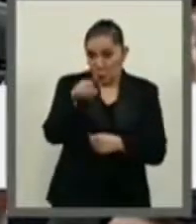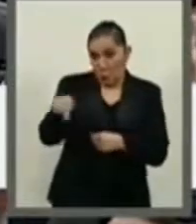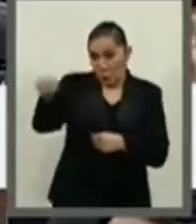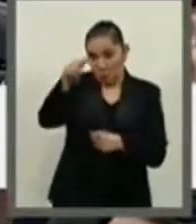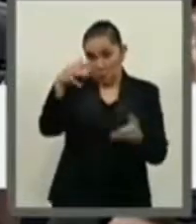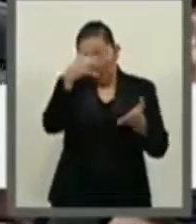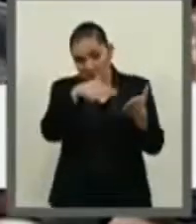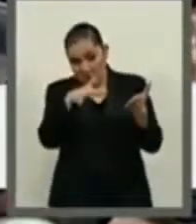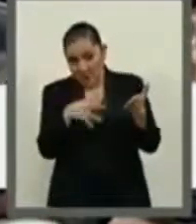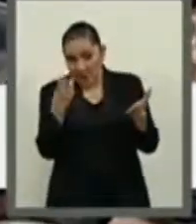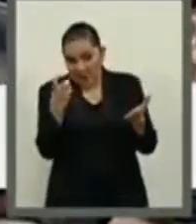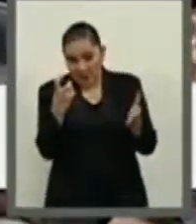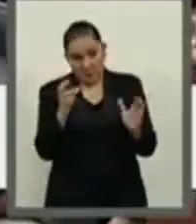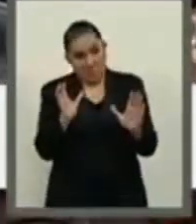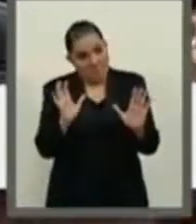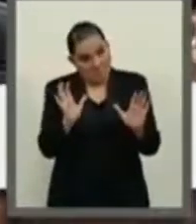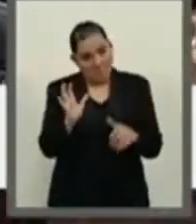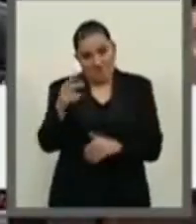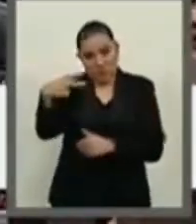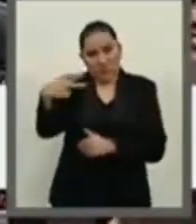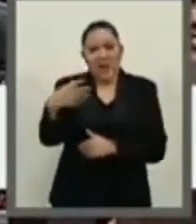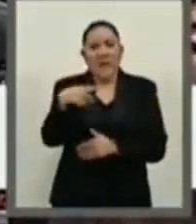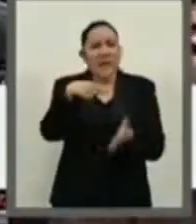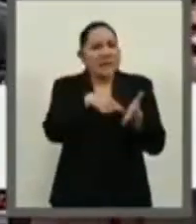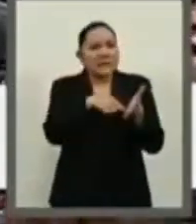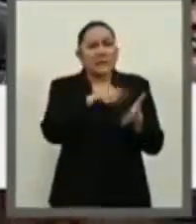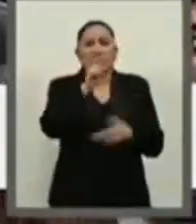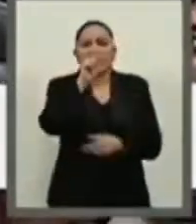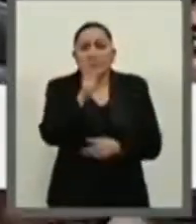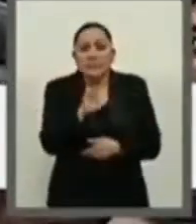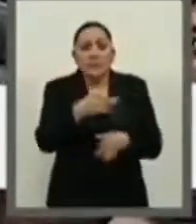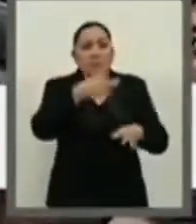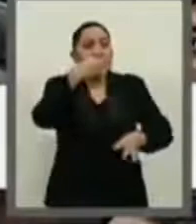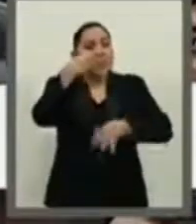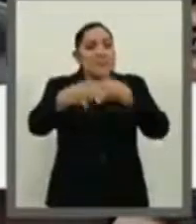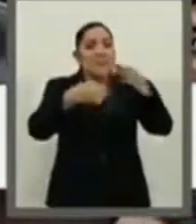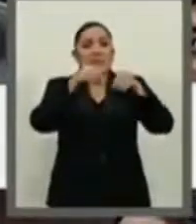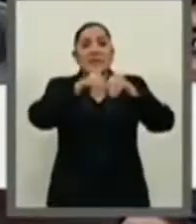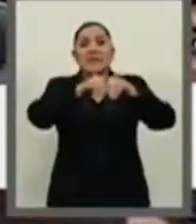Es difundir, ¿qué cosa? El derecho.